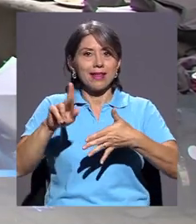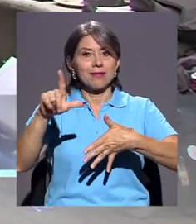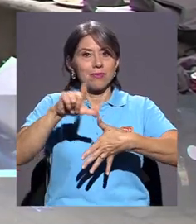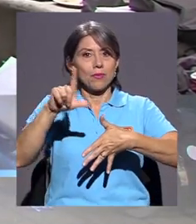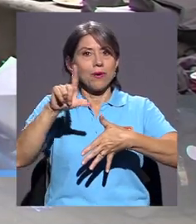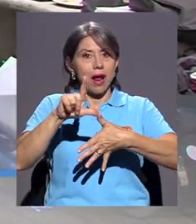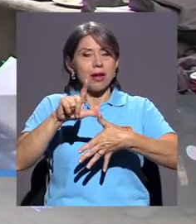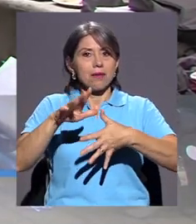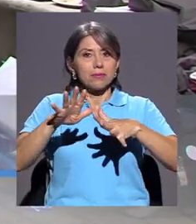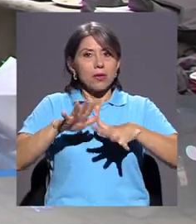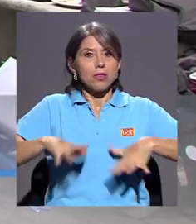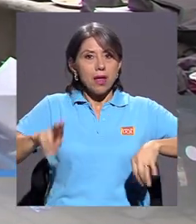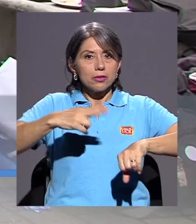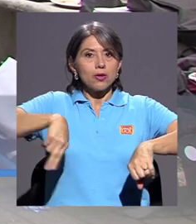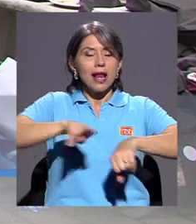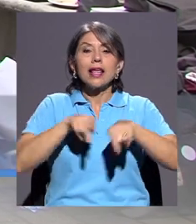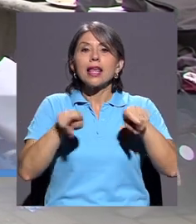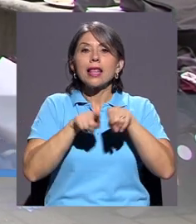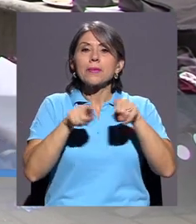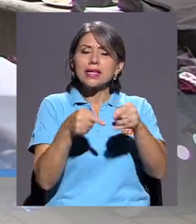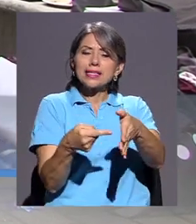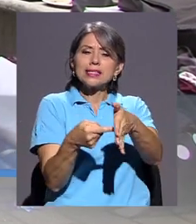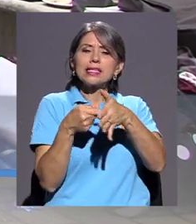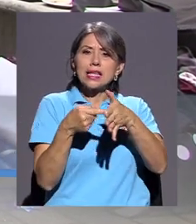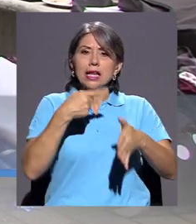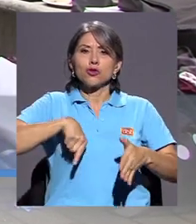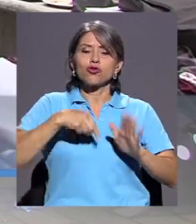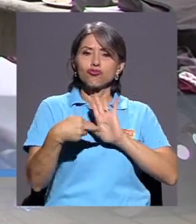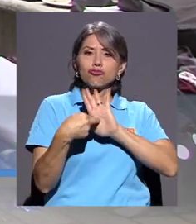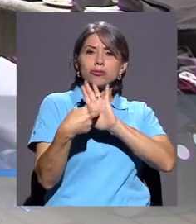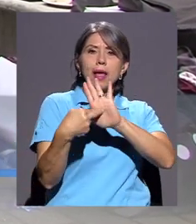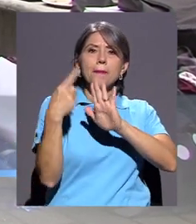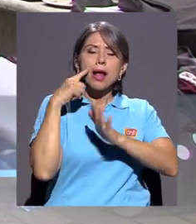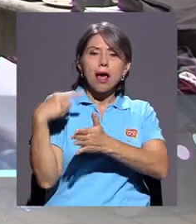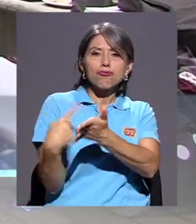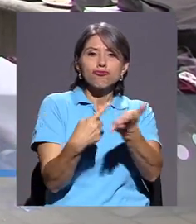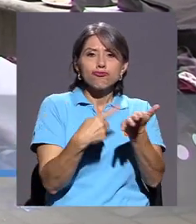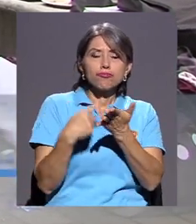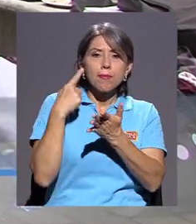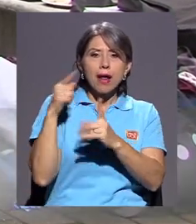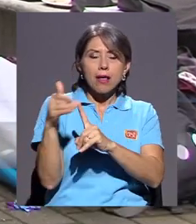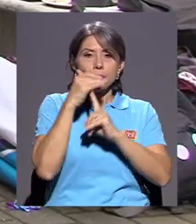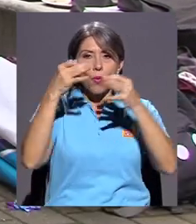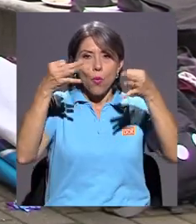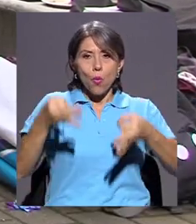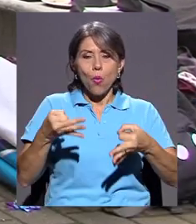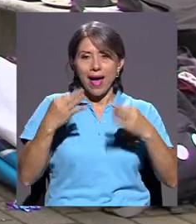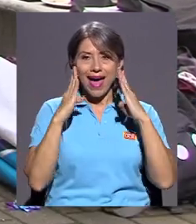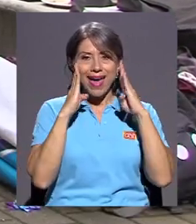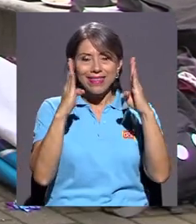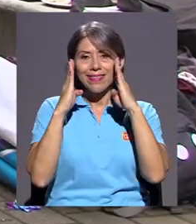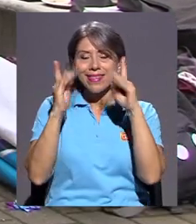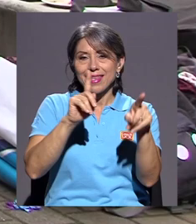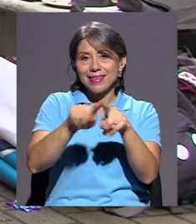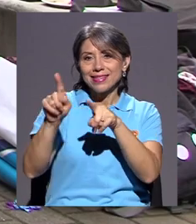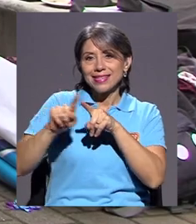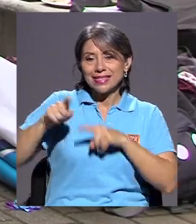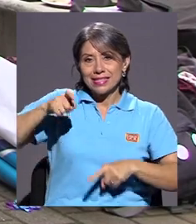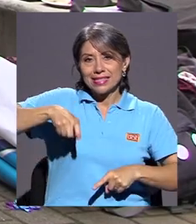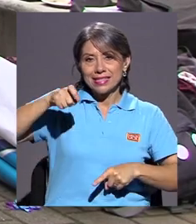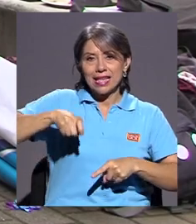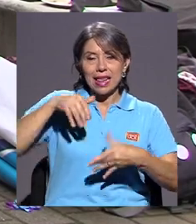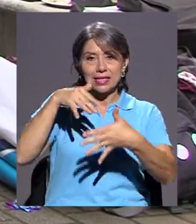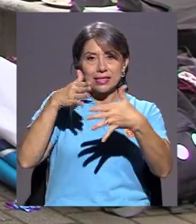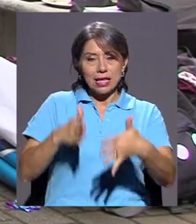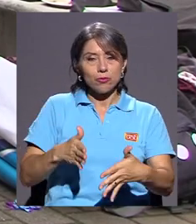nos exige también la apertura de espacios de representación, de discusión, de toma de decisiones y atender las distintas necesidades